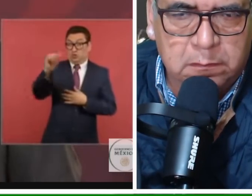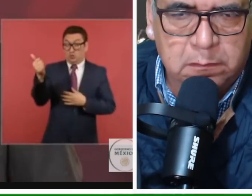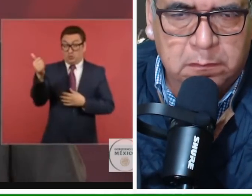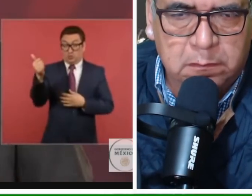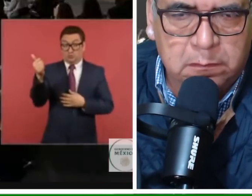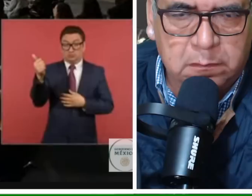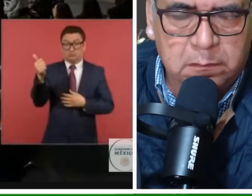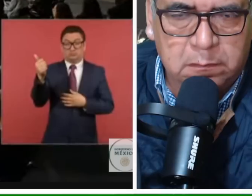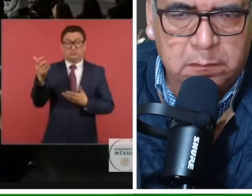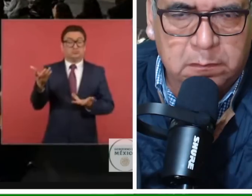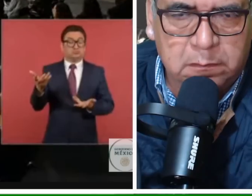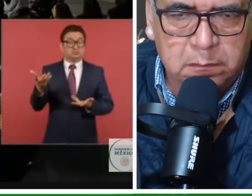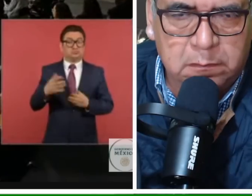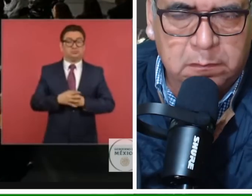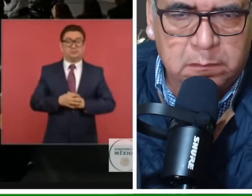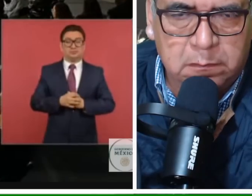con